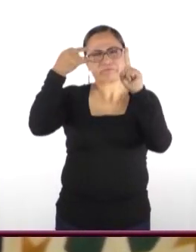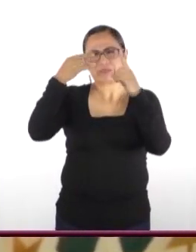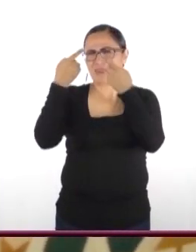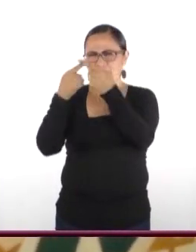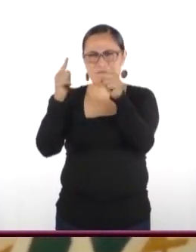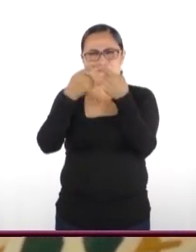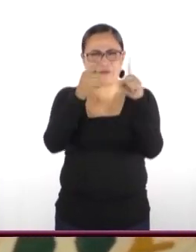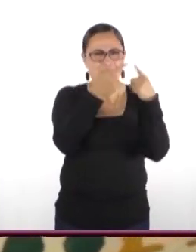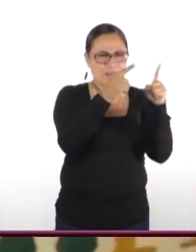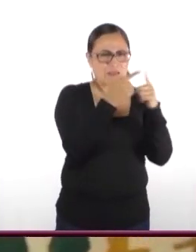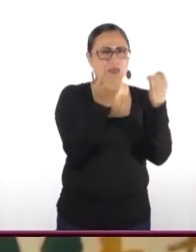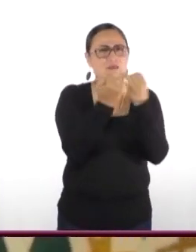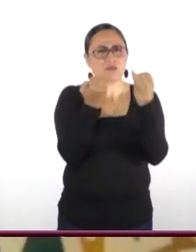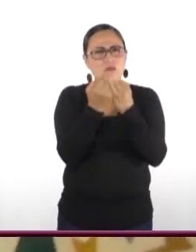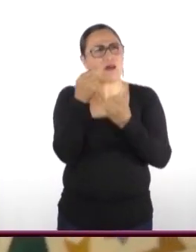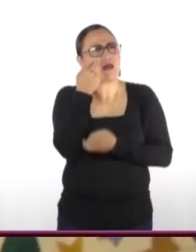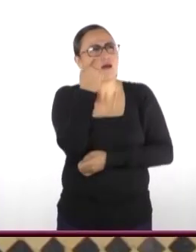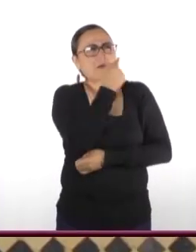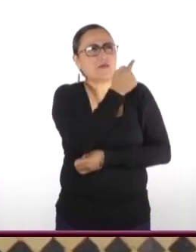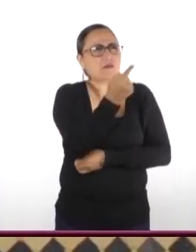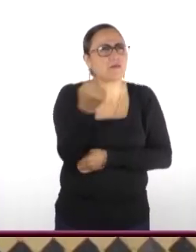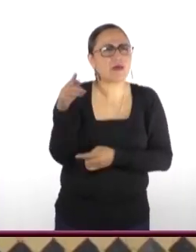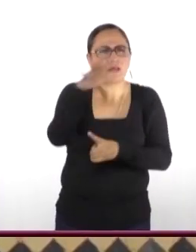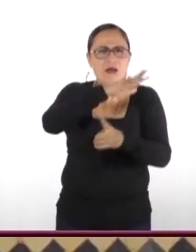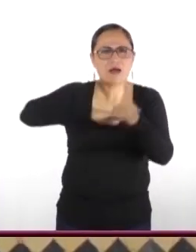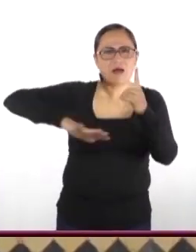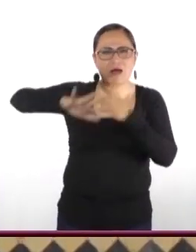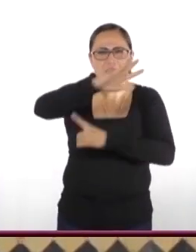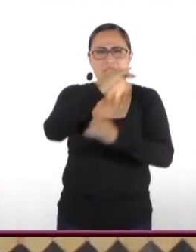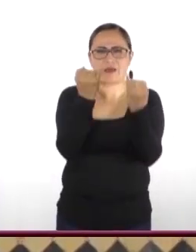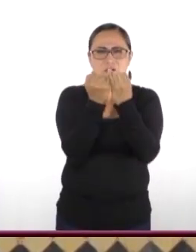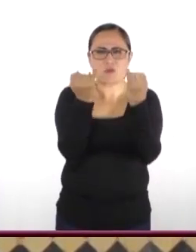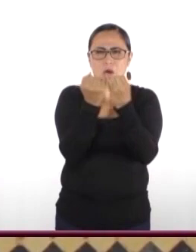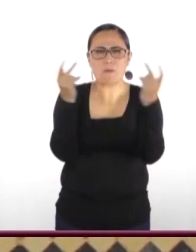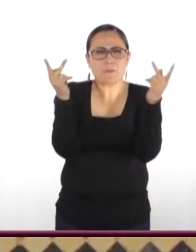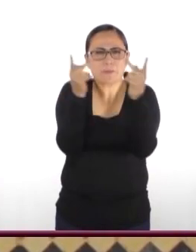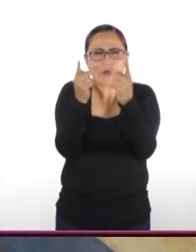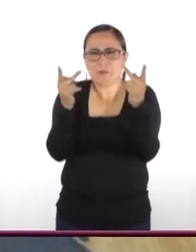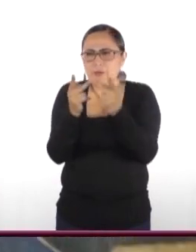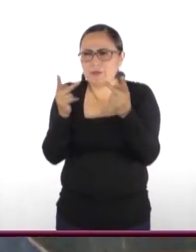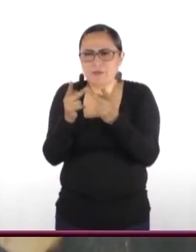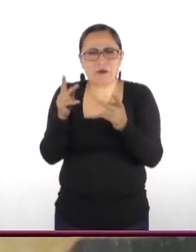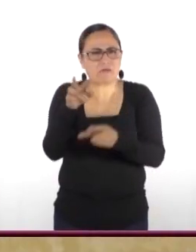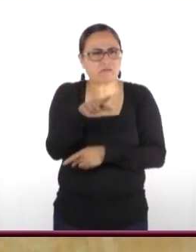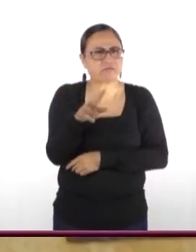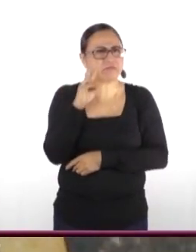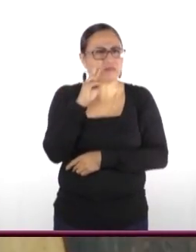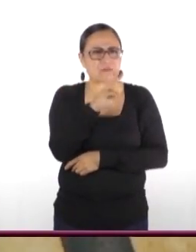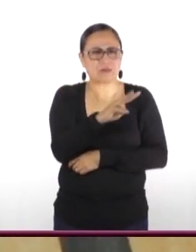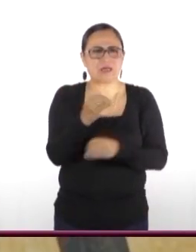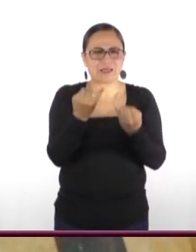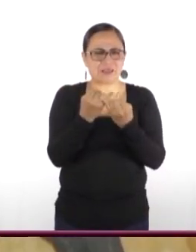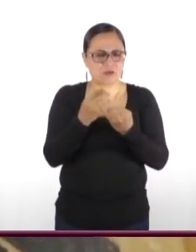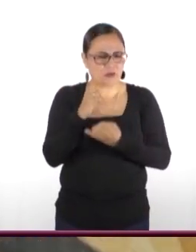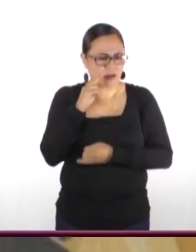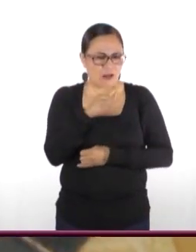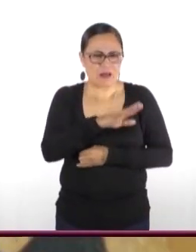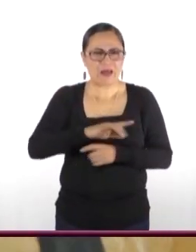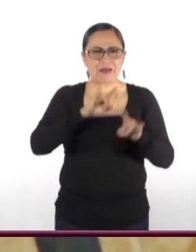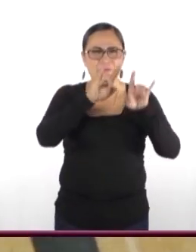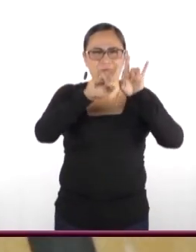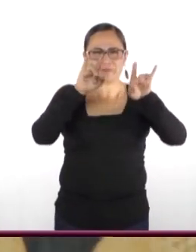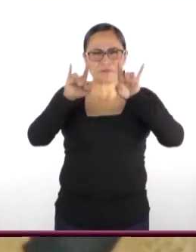geométricos intrincados. Además de ser un agudo observador de la naturaleza y de su simetría, influyeron en Escher